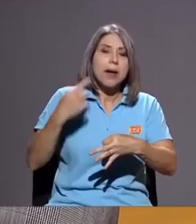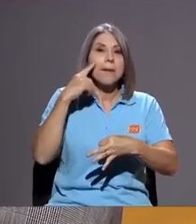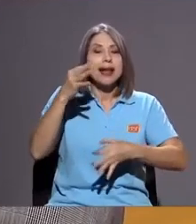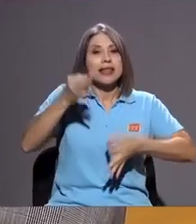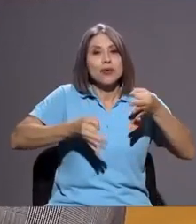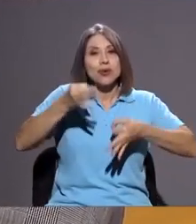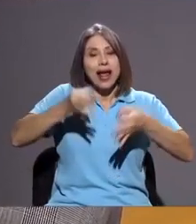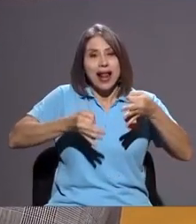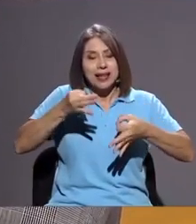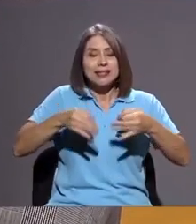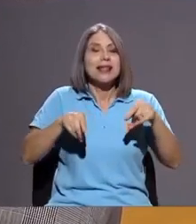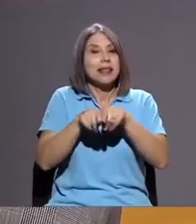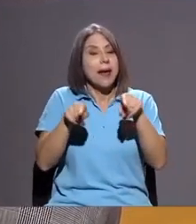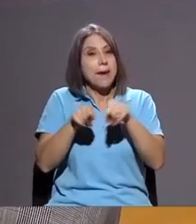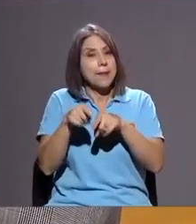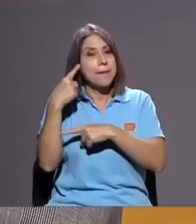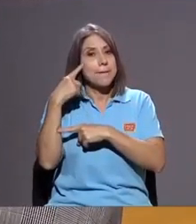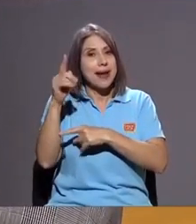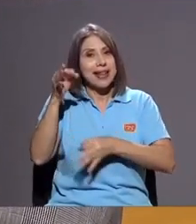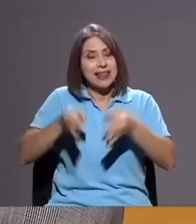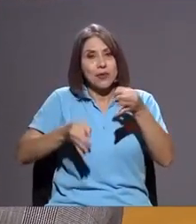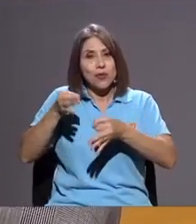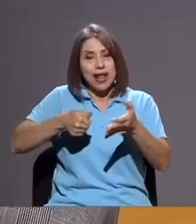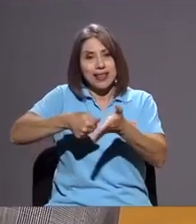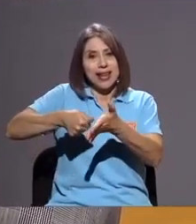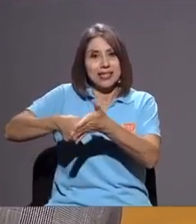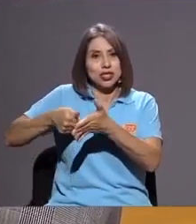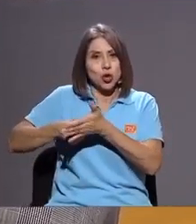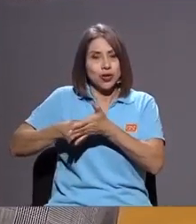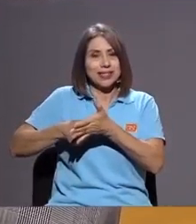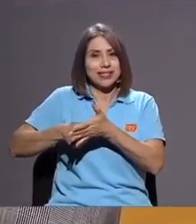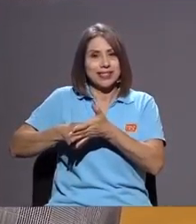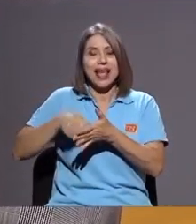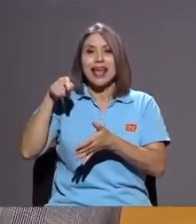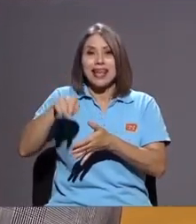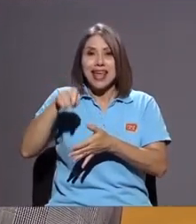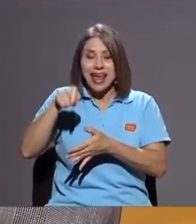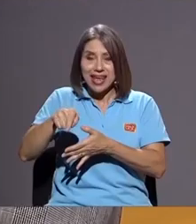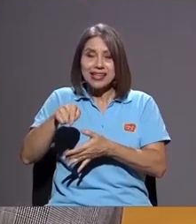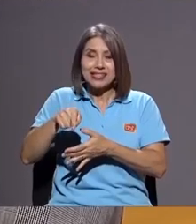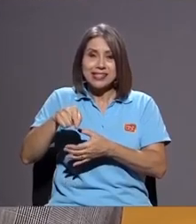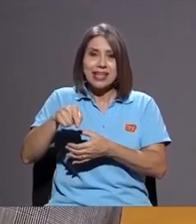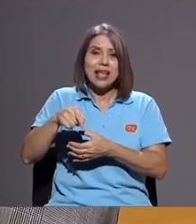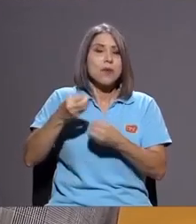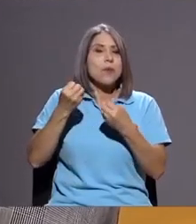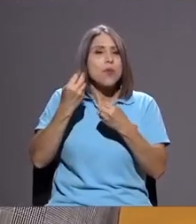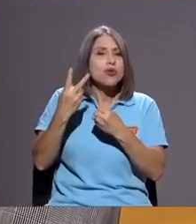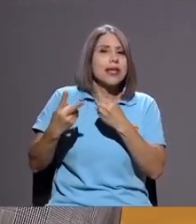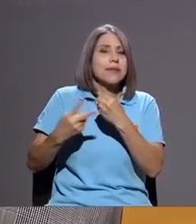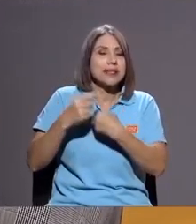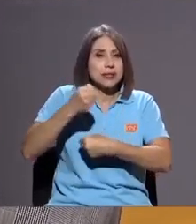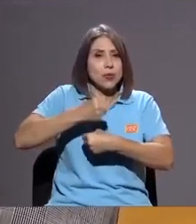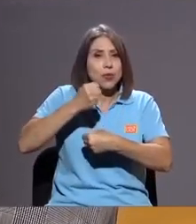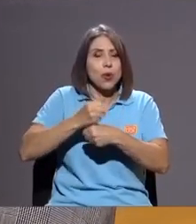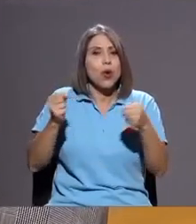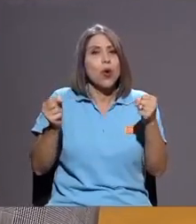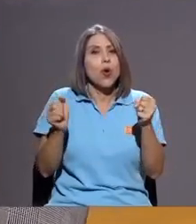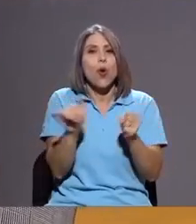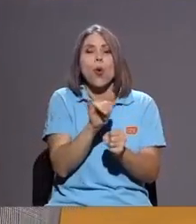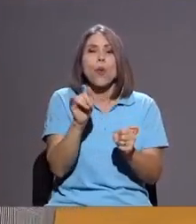tribunales judiciales, sino también para el Tribunal de Elecciones, que opera en muchas ocasiones como un auténtico tribunal.